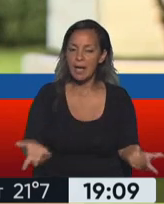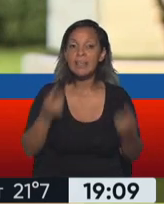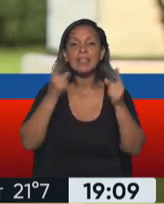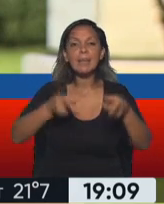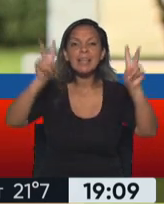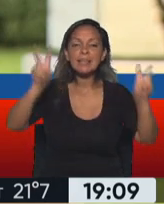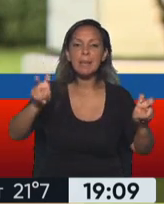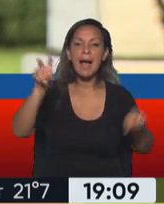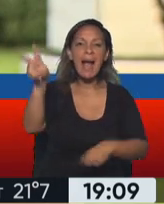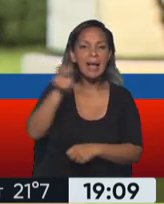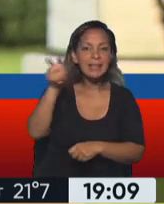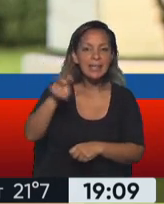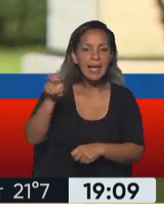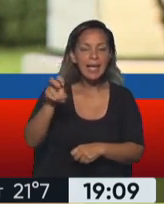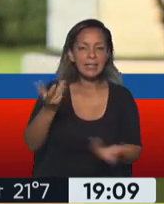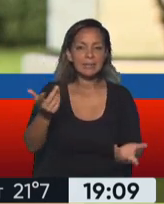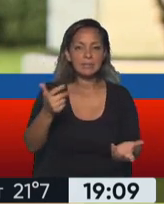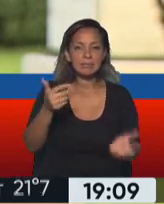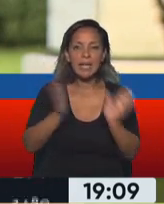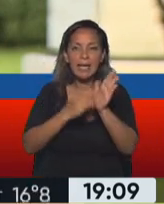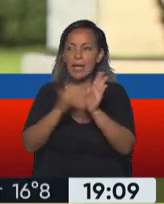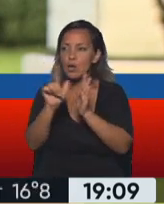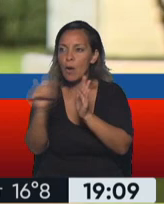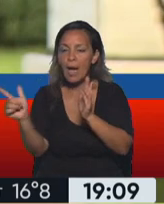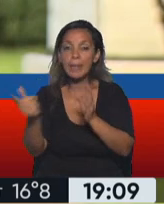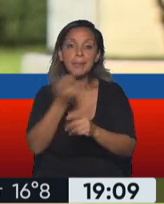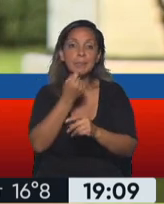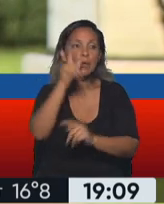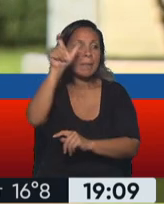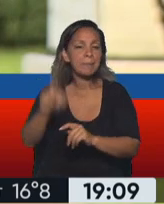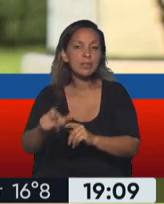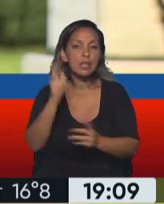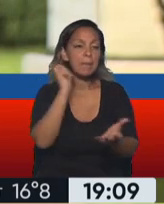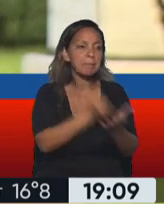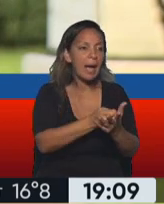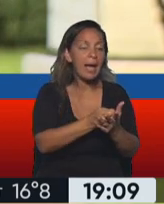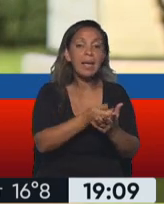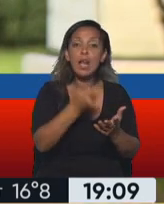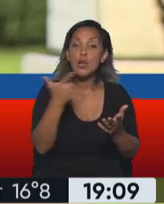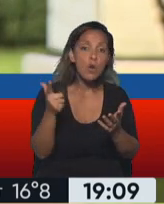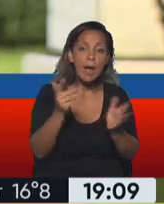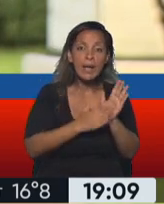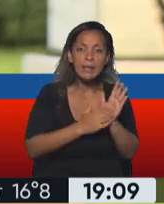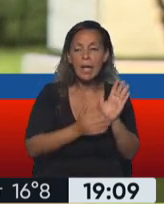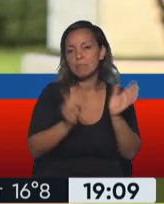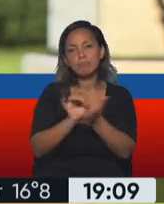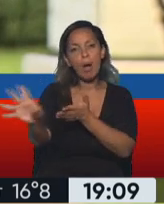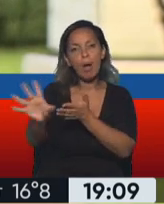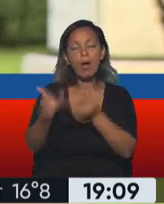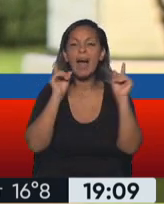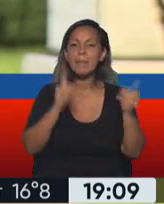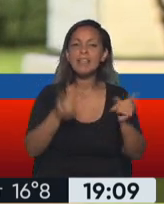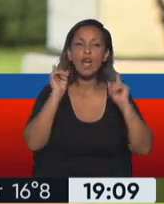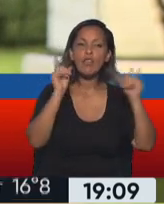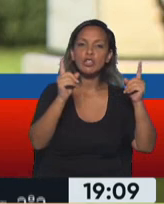alquileres, sin garantía, un buen pagador en 30 días lo sacan de su casa. Además sacaron a los docentes de los